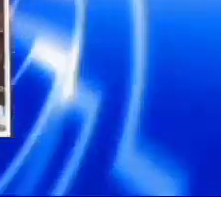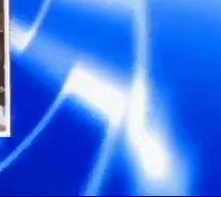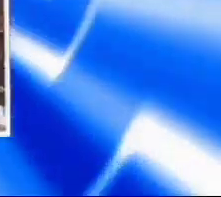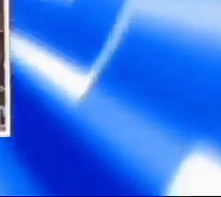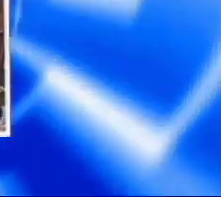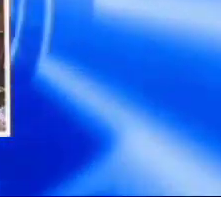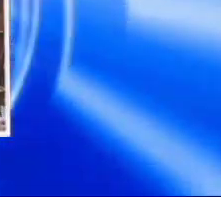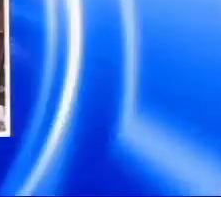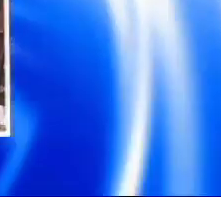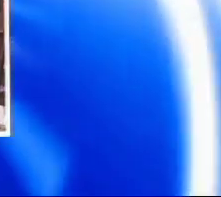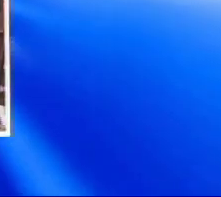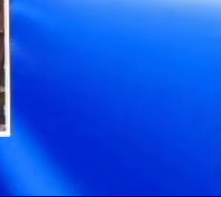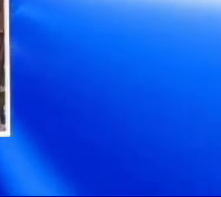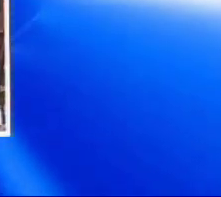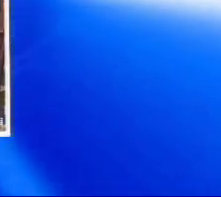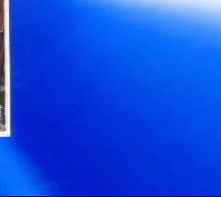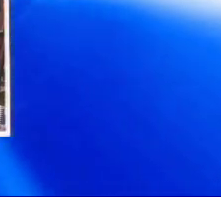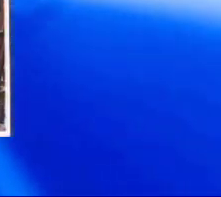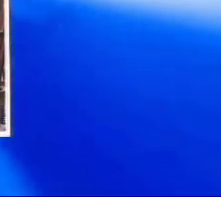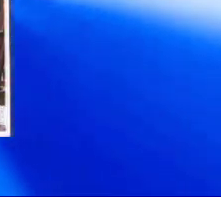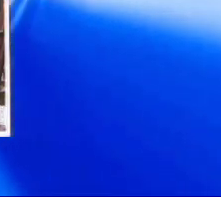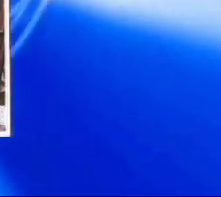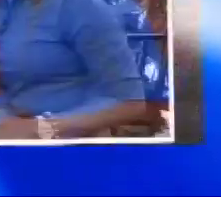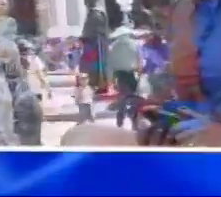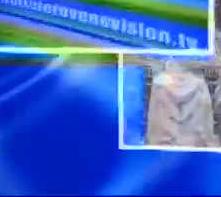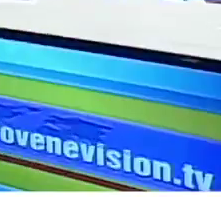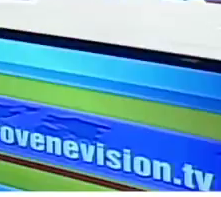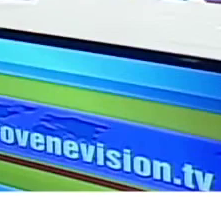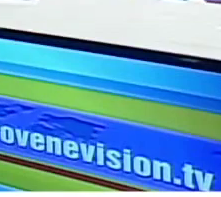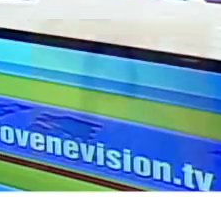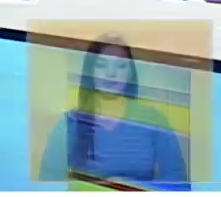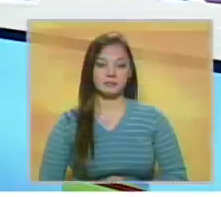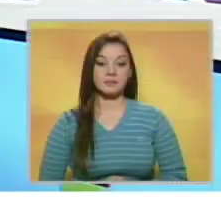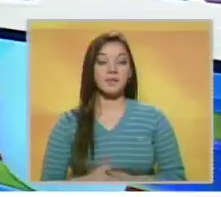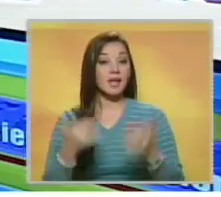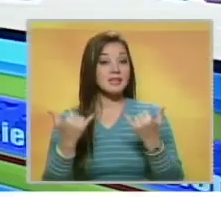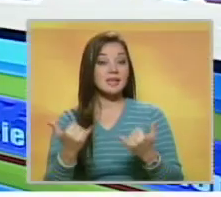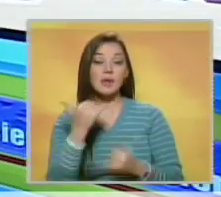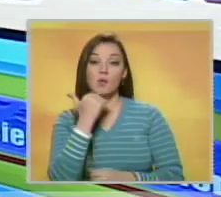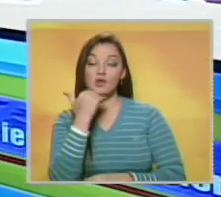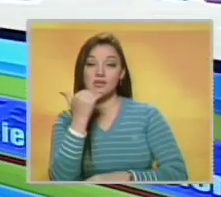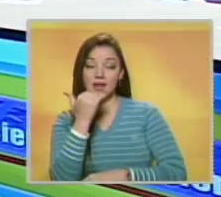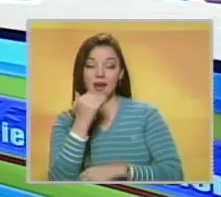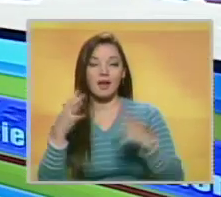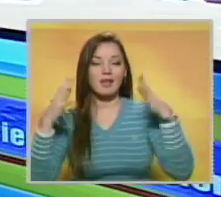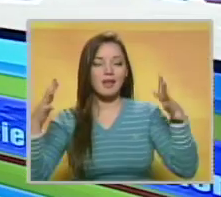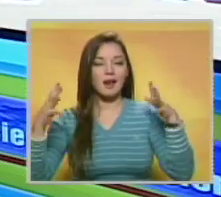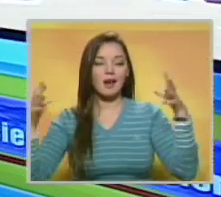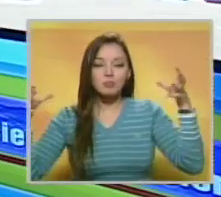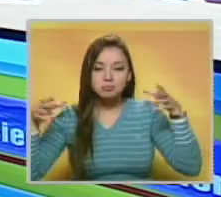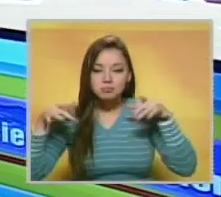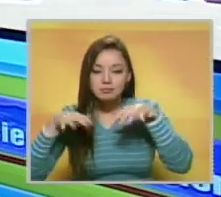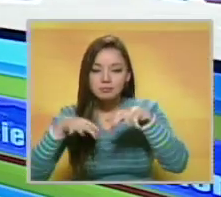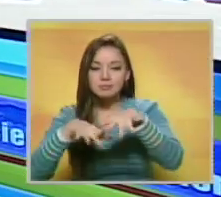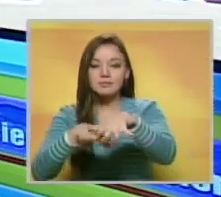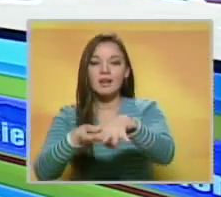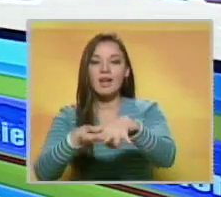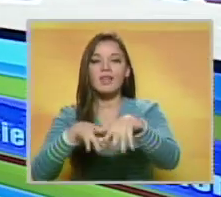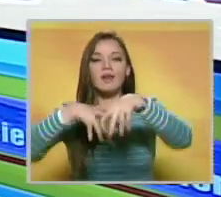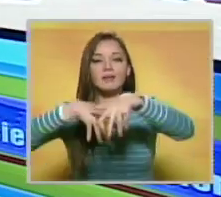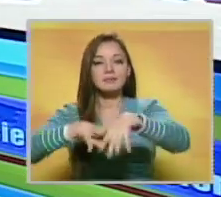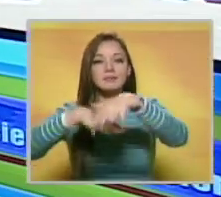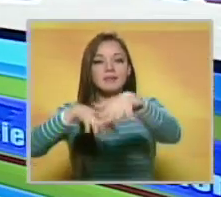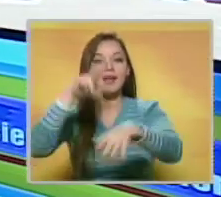fe mariana. Gracias, Lirio. Estamos a tan solo horas de la gran concentración y, ya no y procesión. Falta nada. Además,